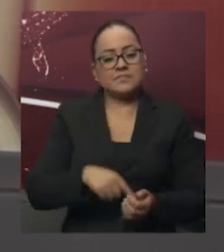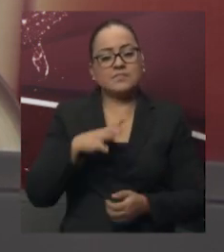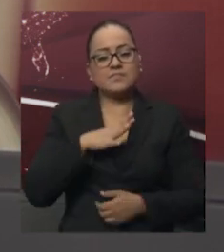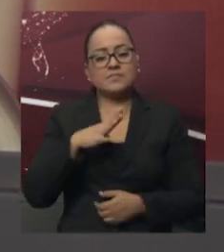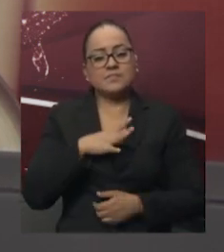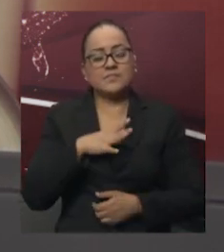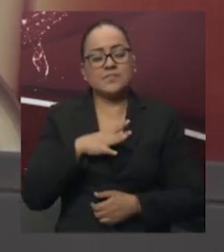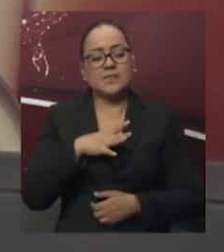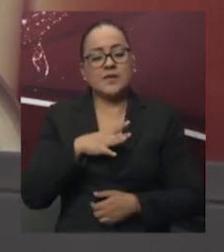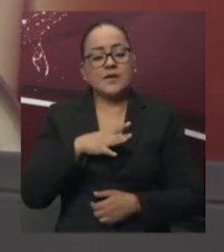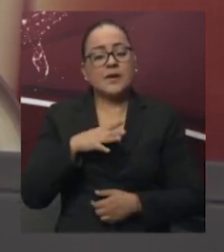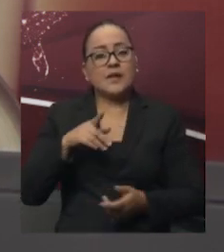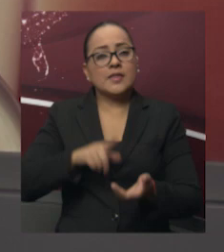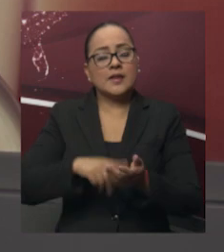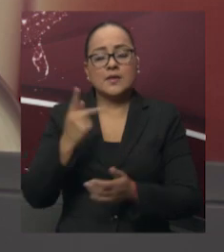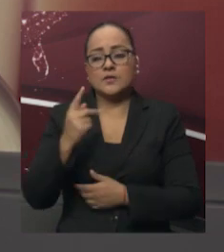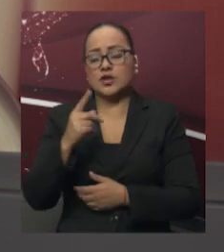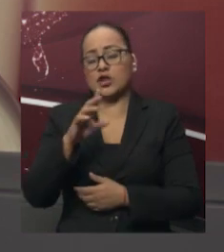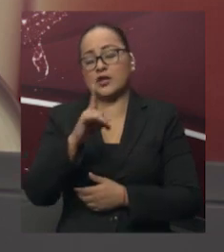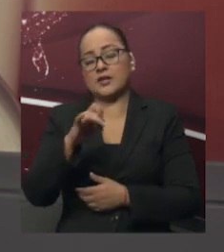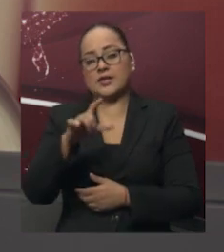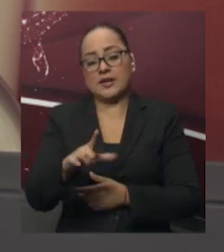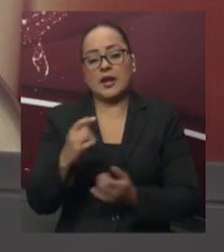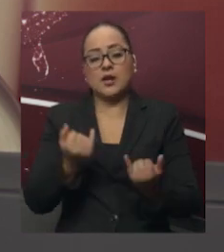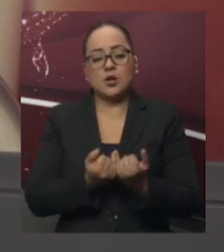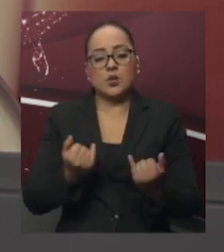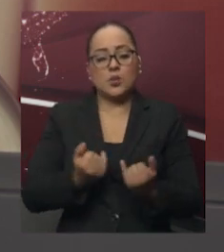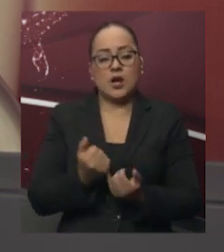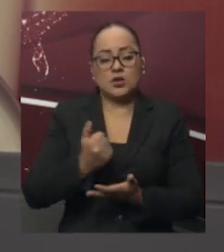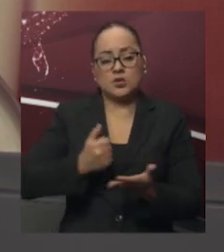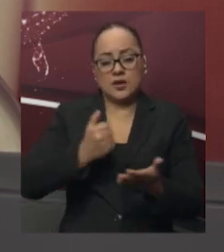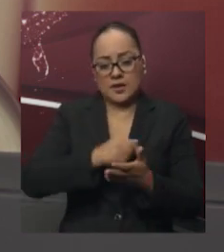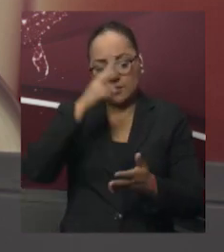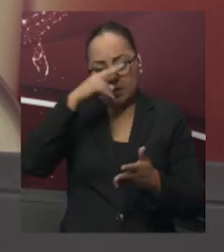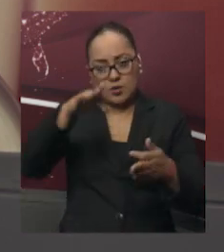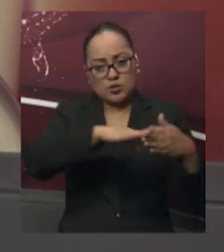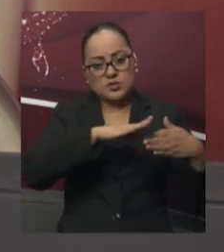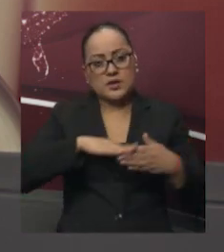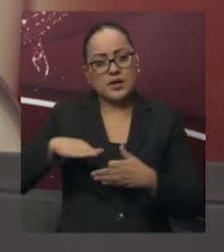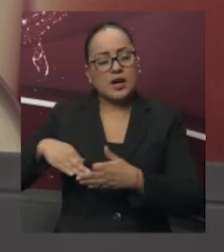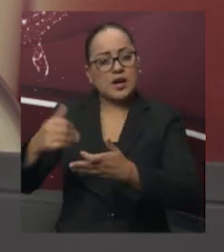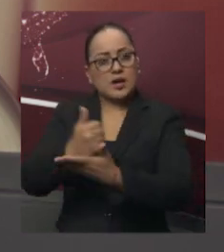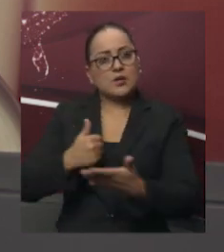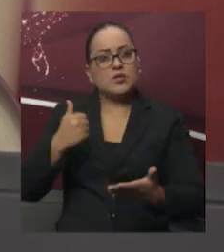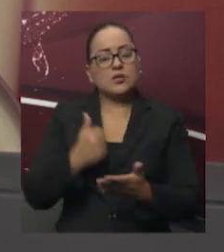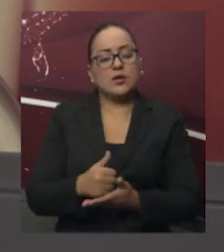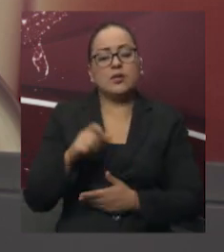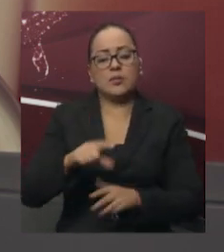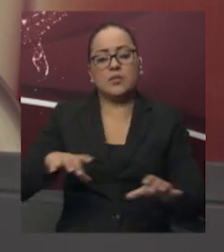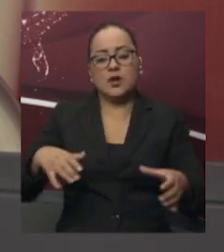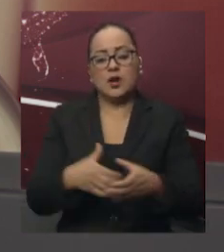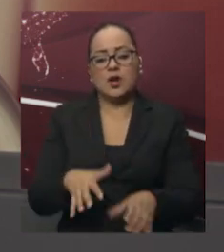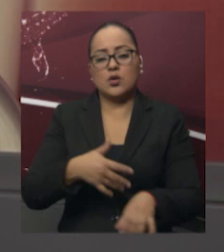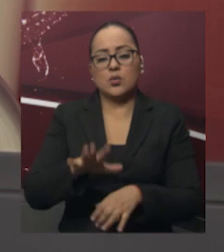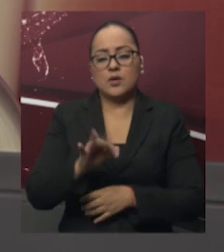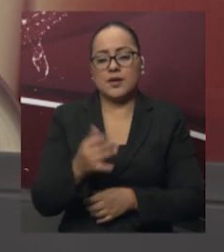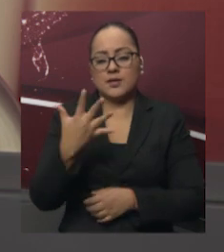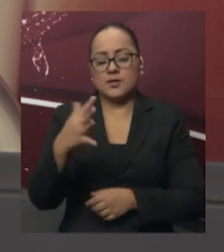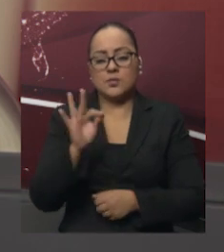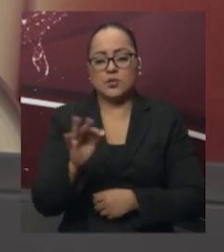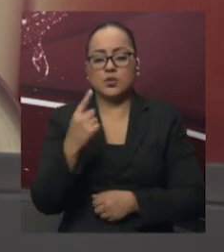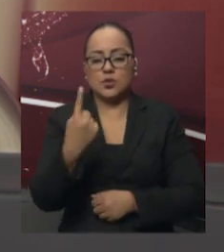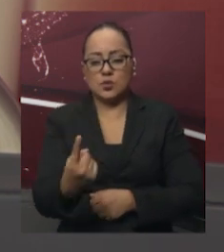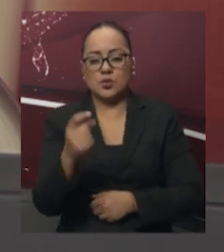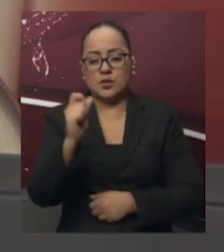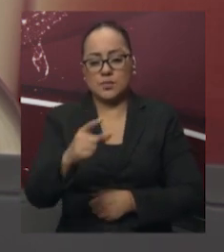ciudades del país, en televisión digital terrestre, por supuesto, irradiando el Valle de México y área conurbada en el canal 45.1 y por supuesto saludamos